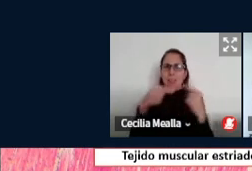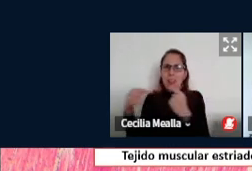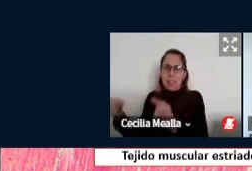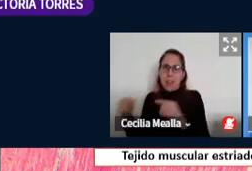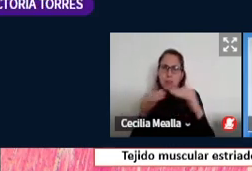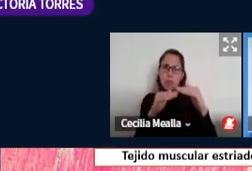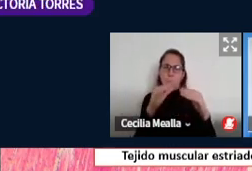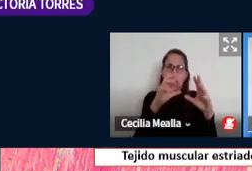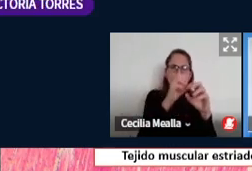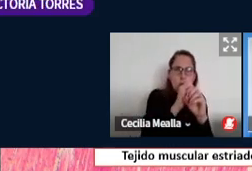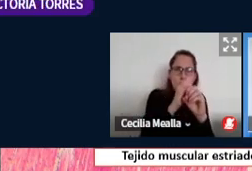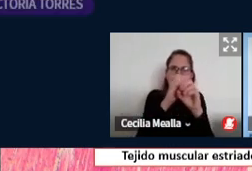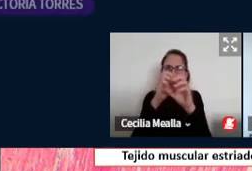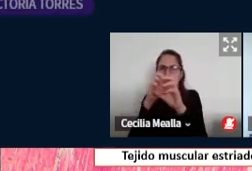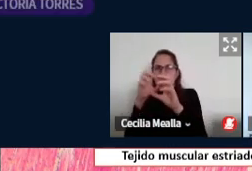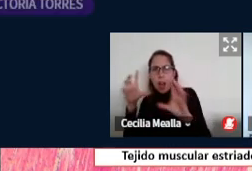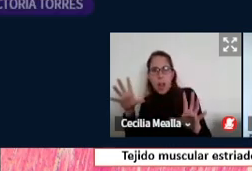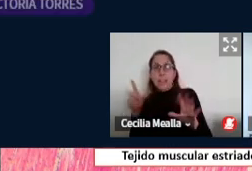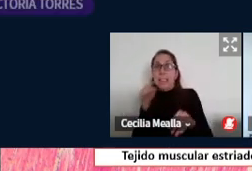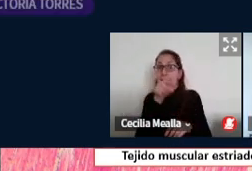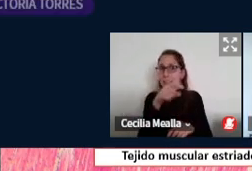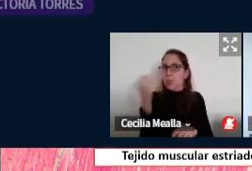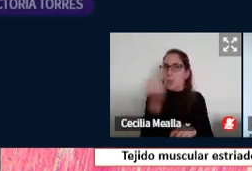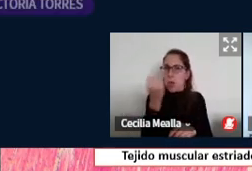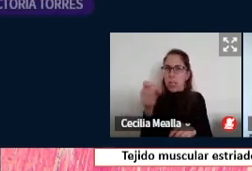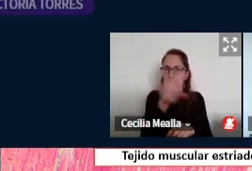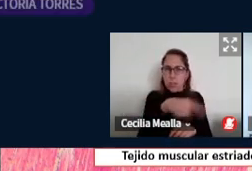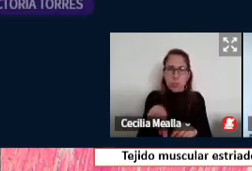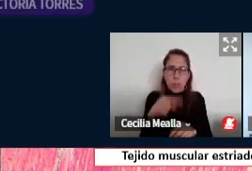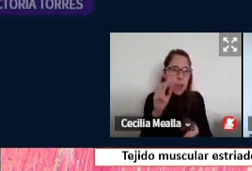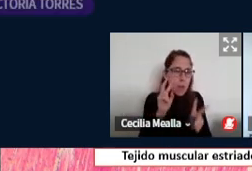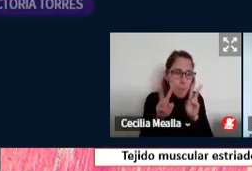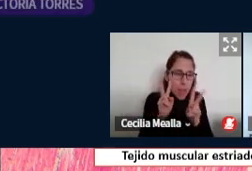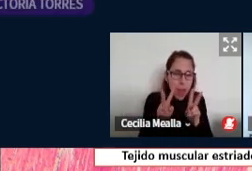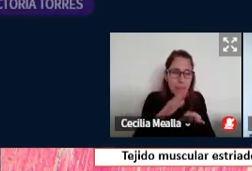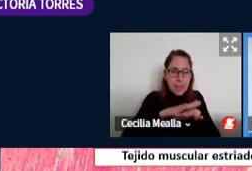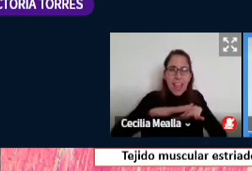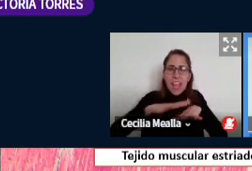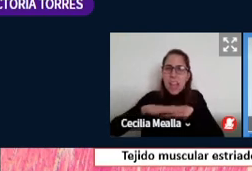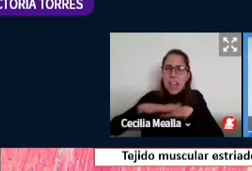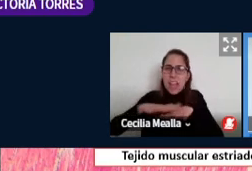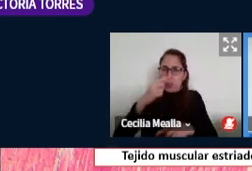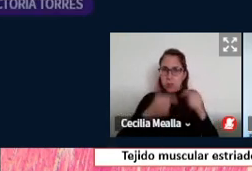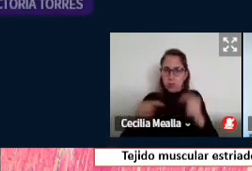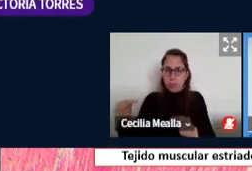tonalidades. Eso les va a servir para diferenciar cada tipo de tejido.